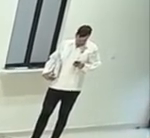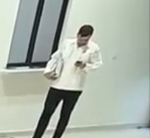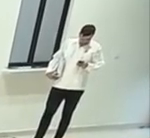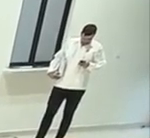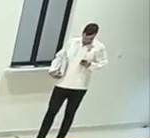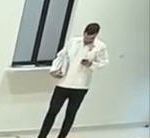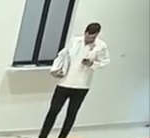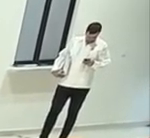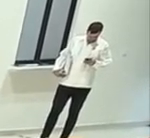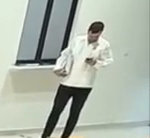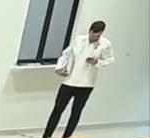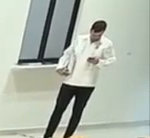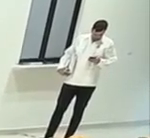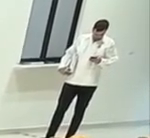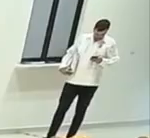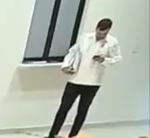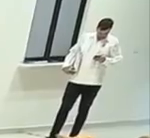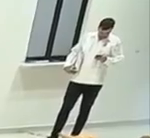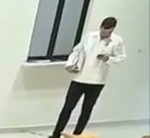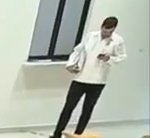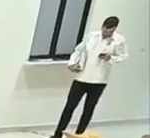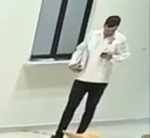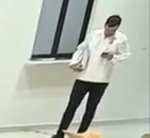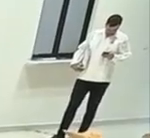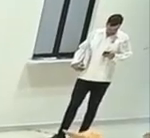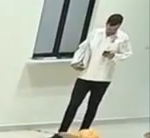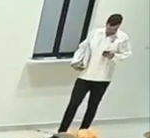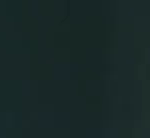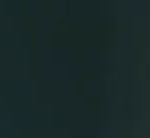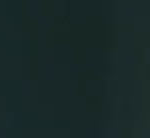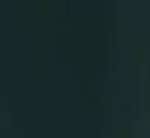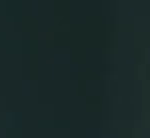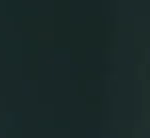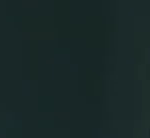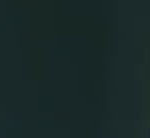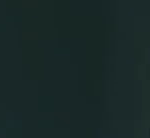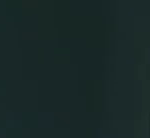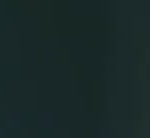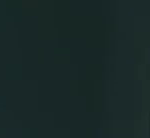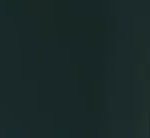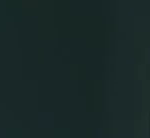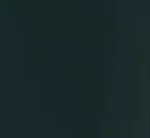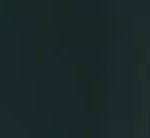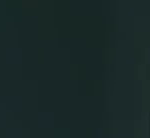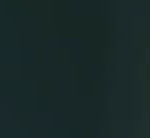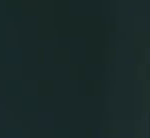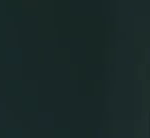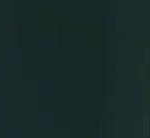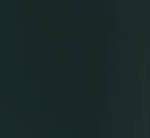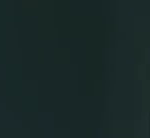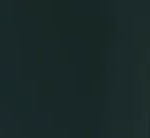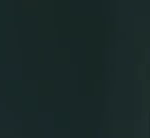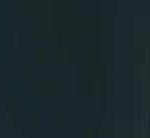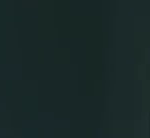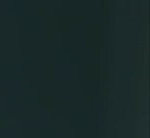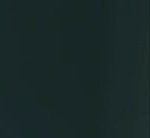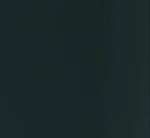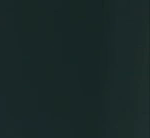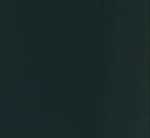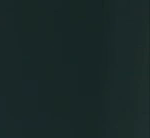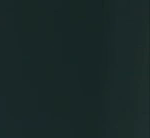somos respetuosos del derecho de manifestación y